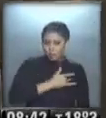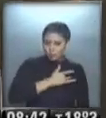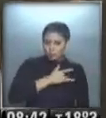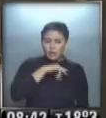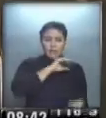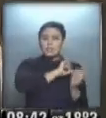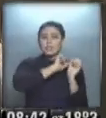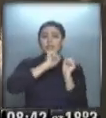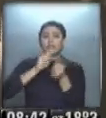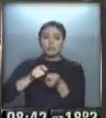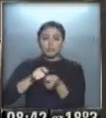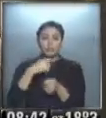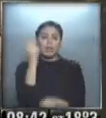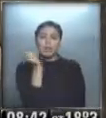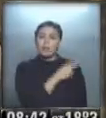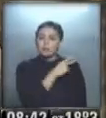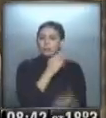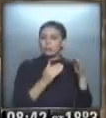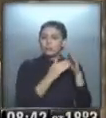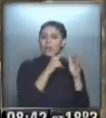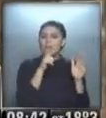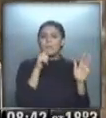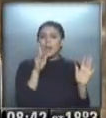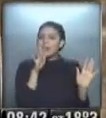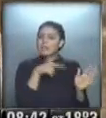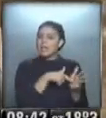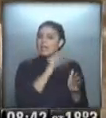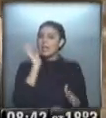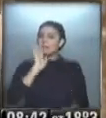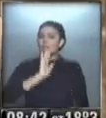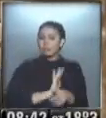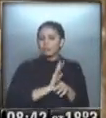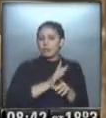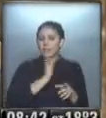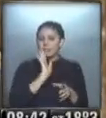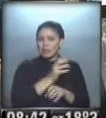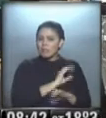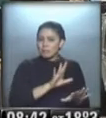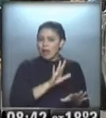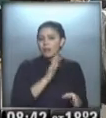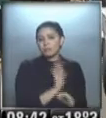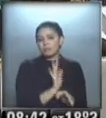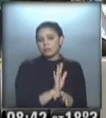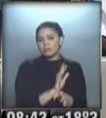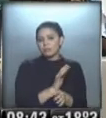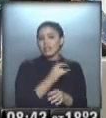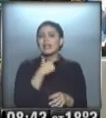desplazó al jefe de servicio por un supuesto maltrato del personal para tapar el vaciamiento